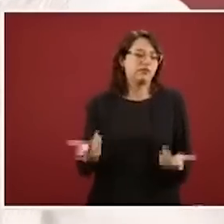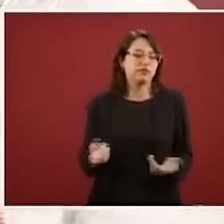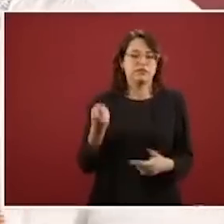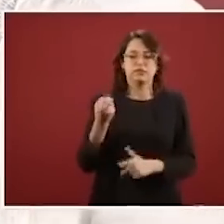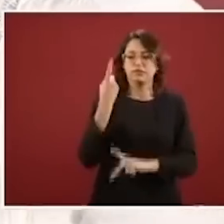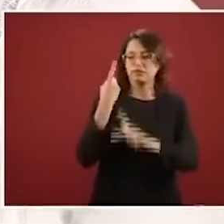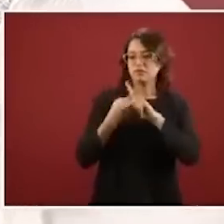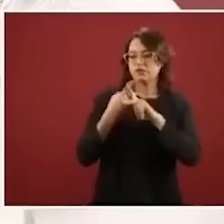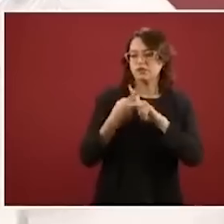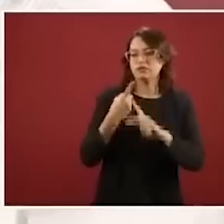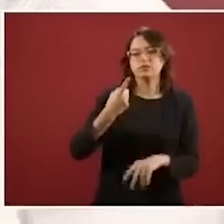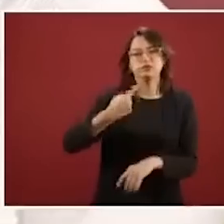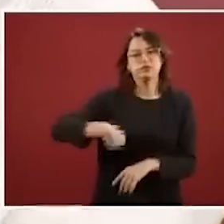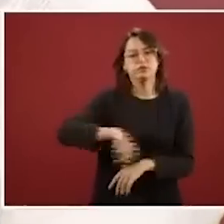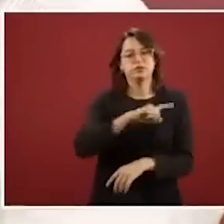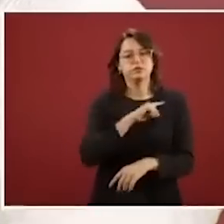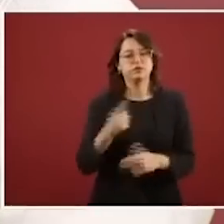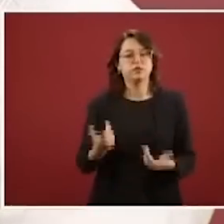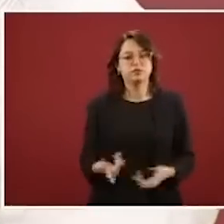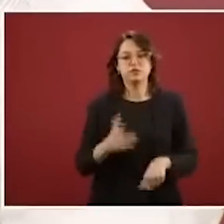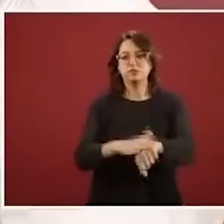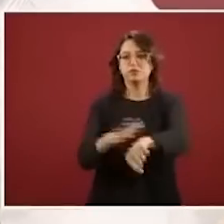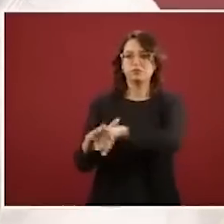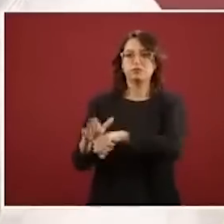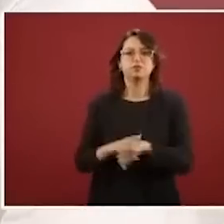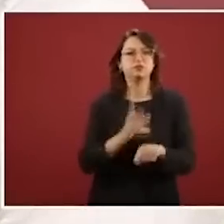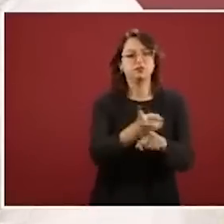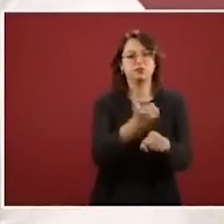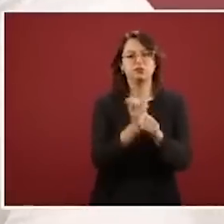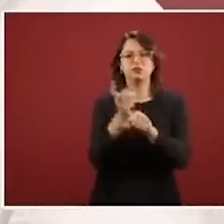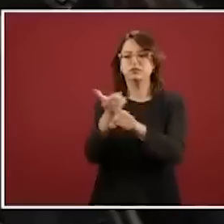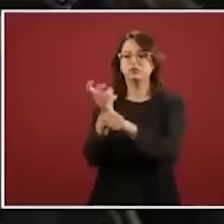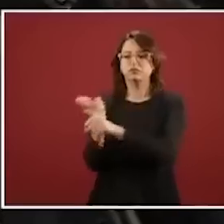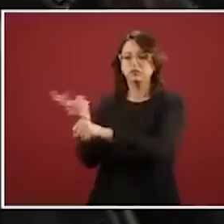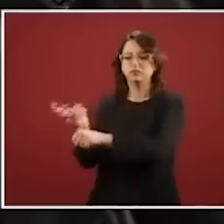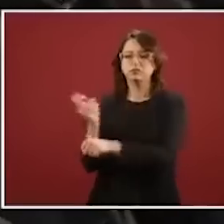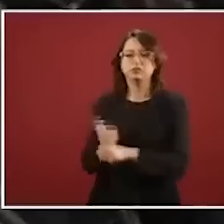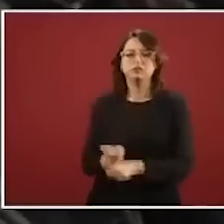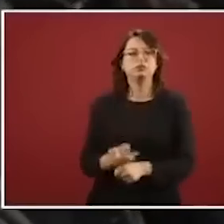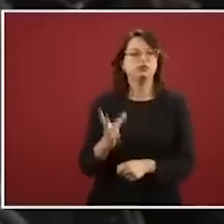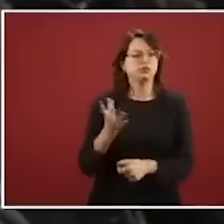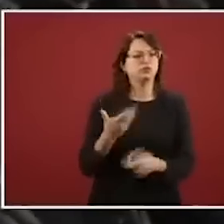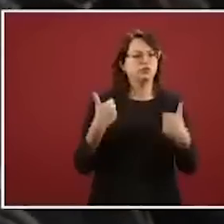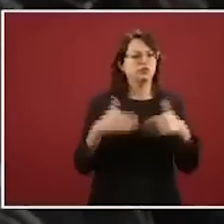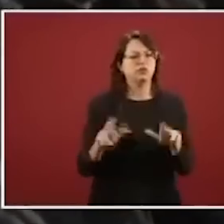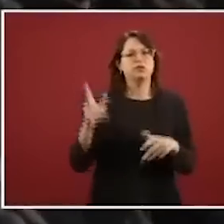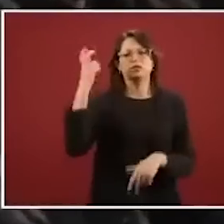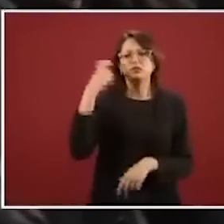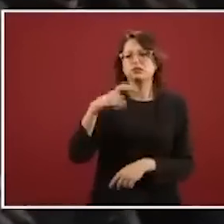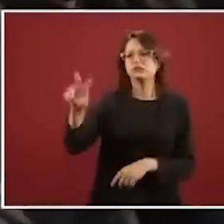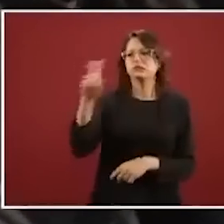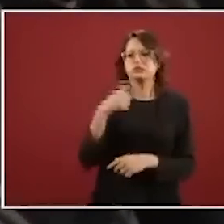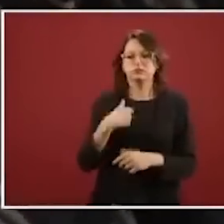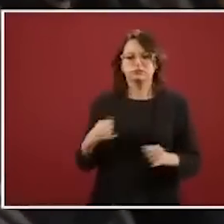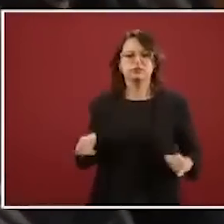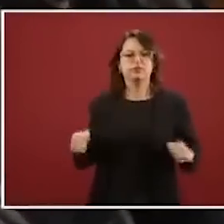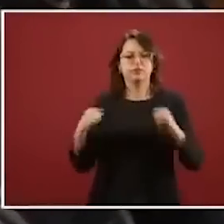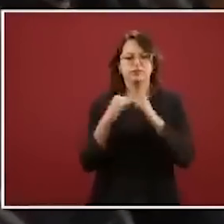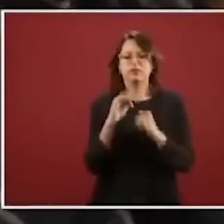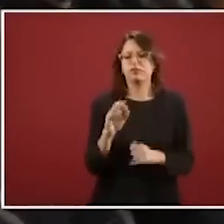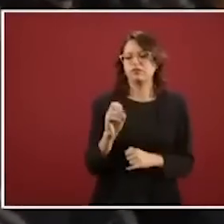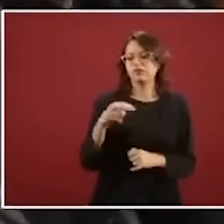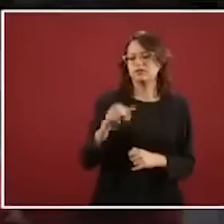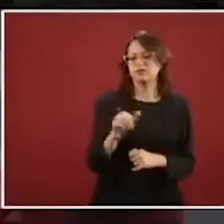es que nosotros hemos hecho la convocatoria, se hizo un recorrido, los funcionarios del Instituto de